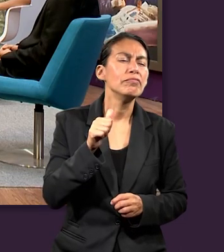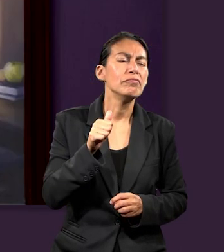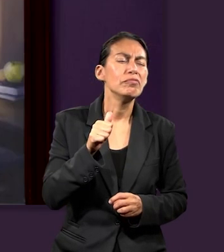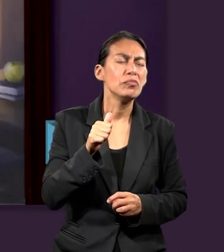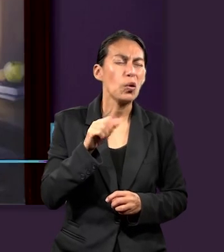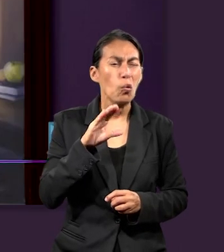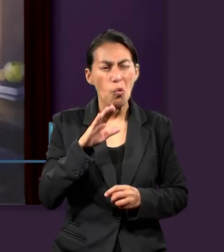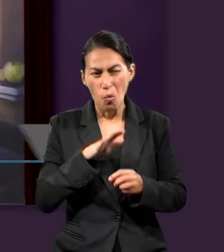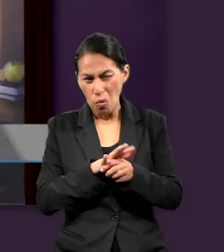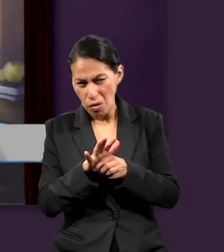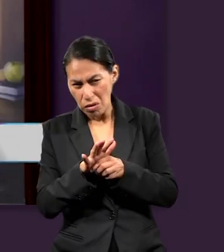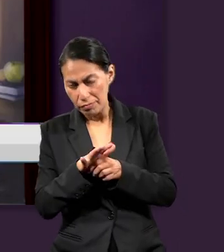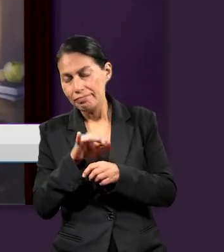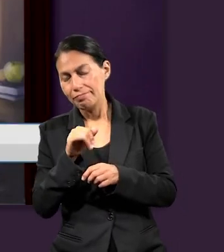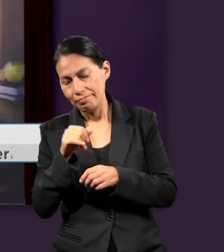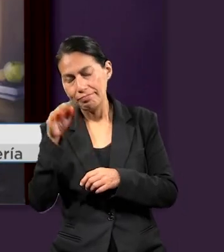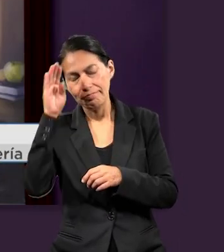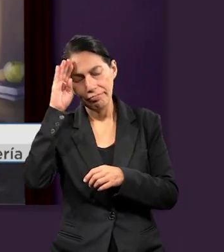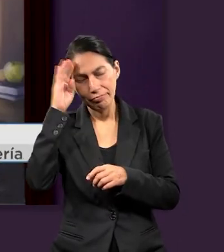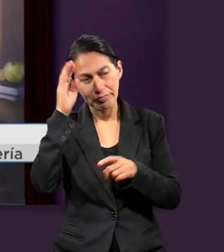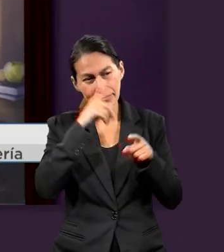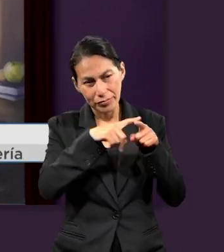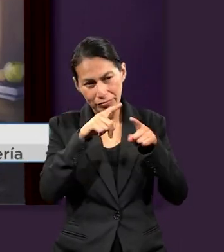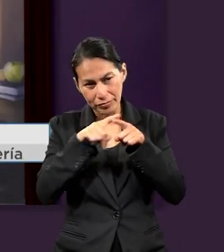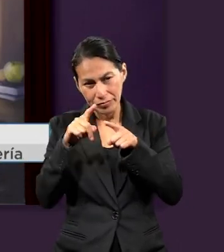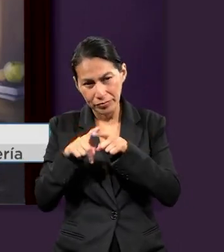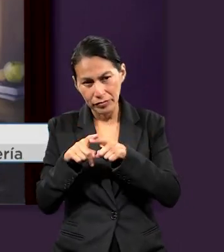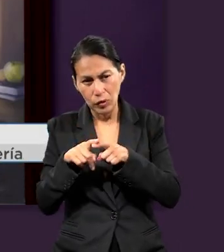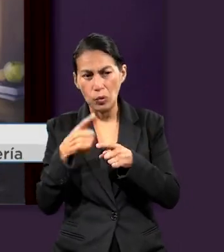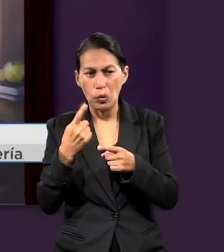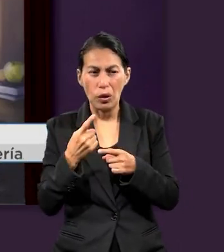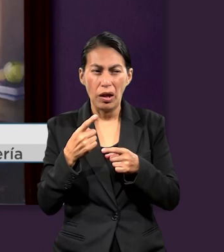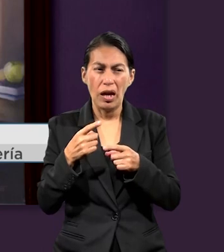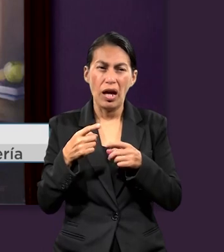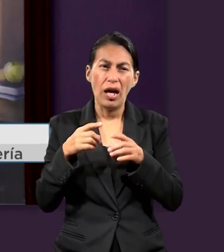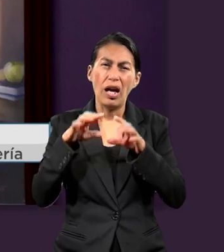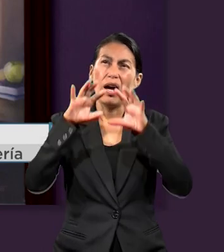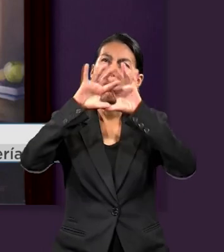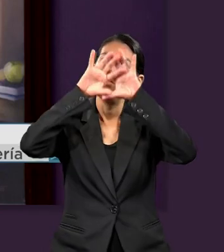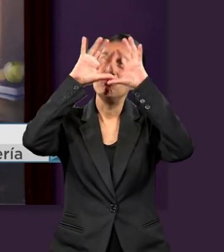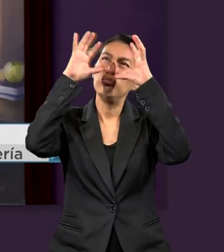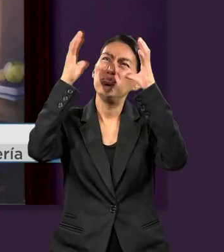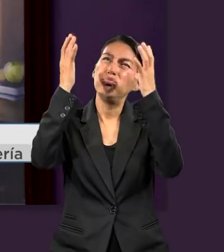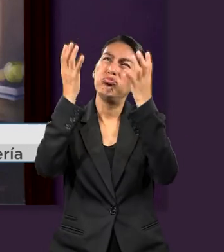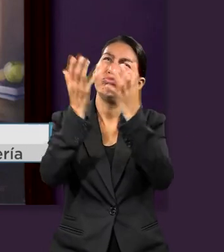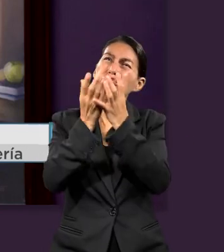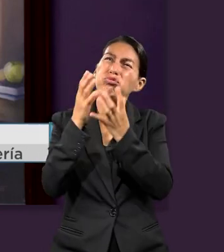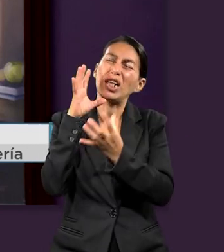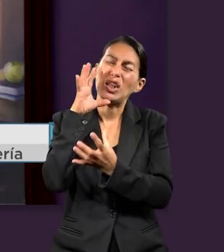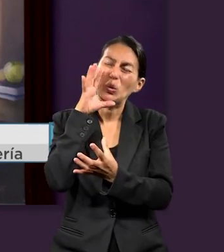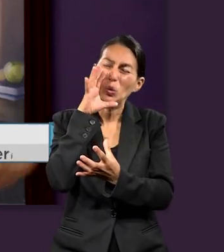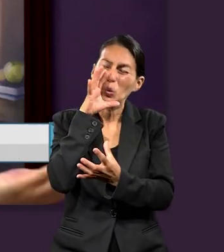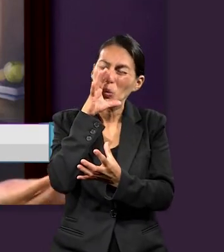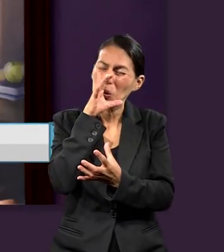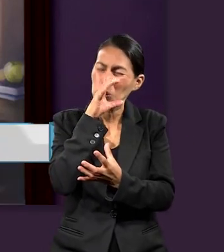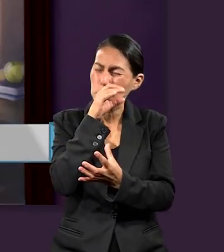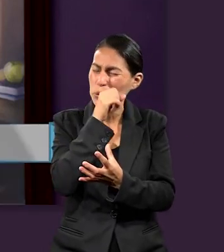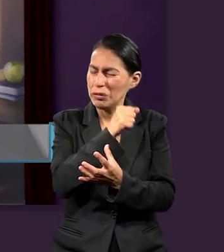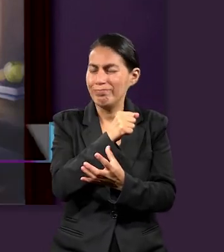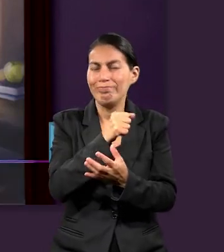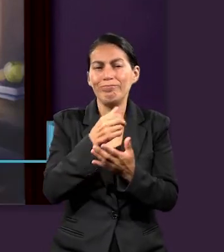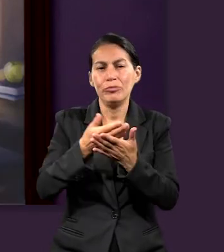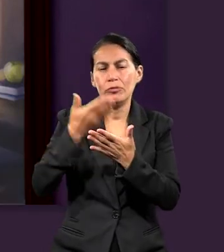sí me parece que hay diversas situaciones actualmente se habla mucho del calentamiento global se habla también de lo que vivimos